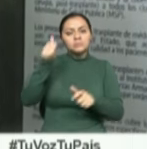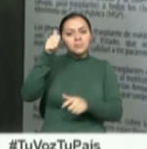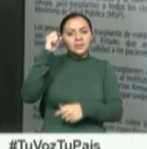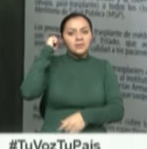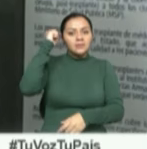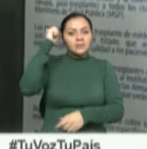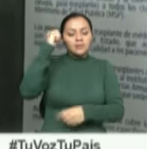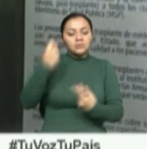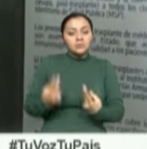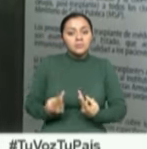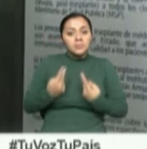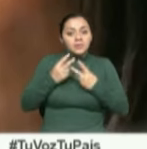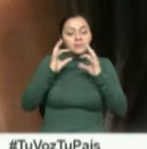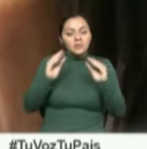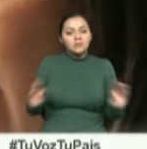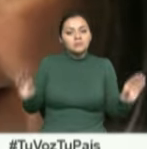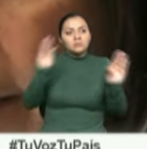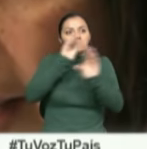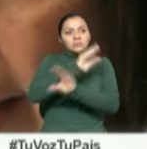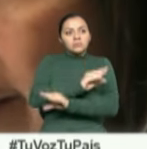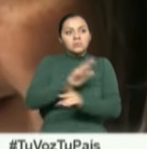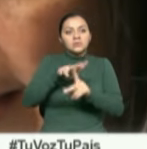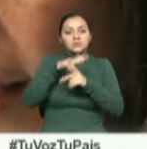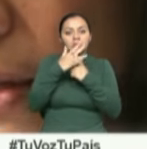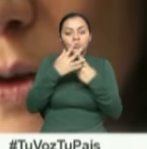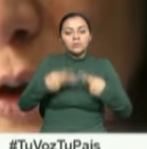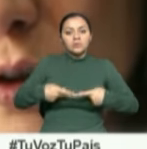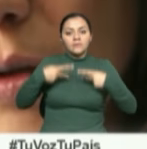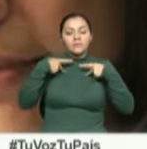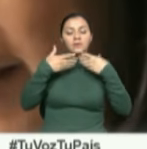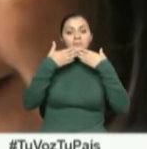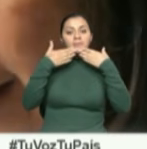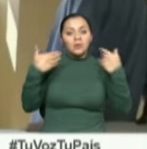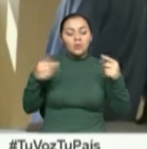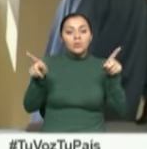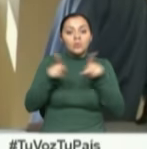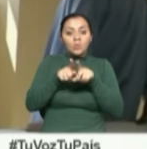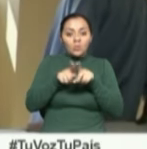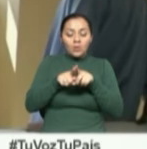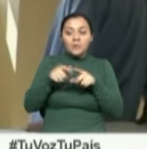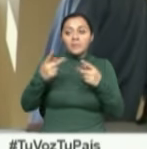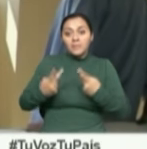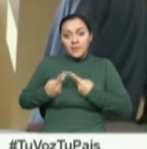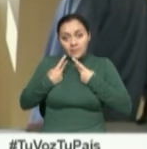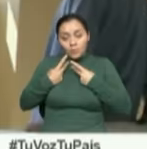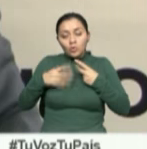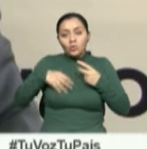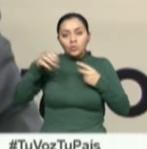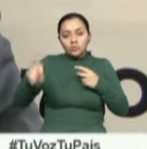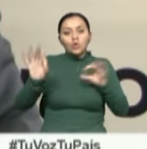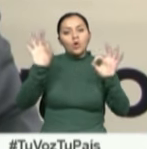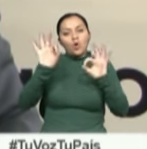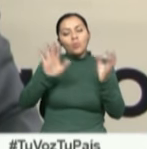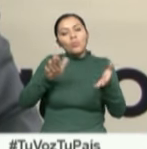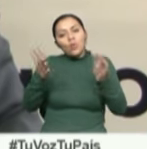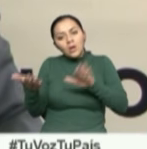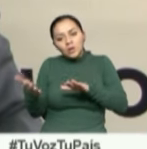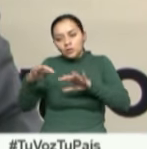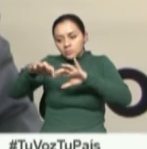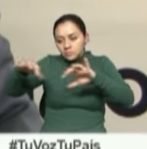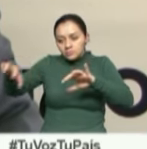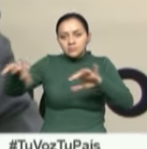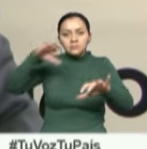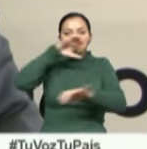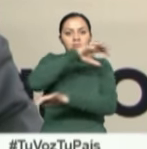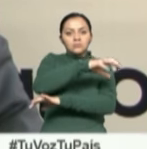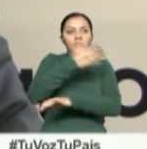de recibir un órgano para mejorar sus condiciones de vida, ya sea con un donante vivo o cadavérico. la década ganada en